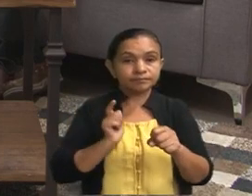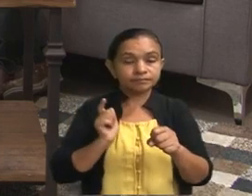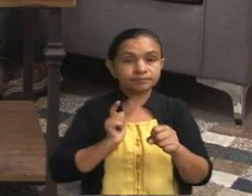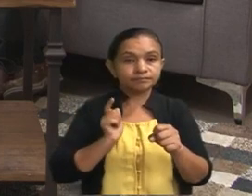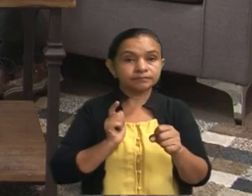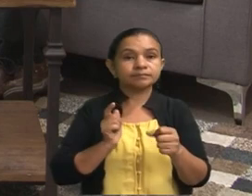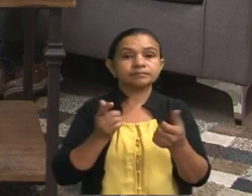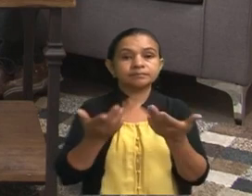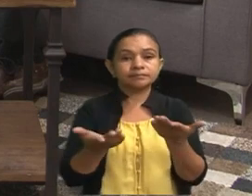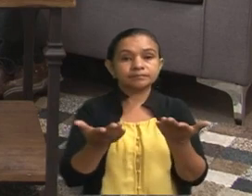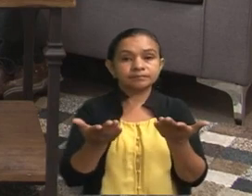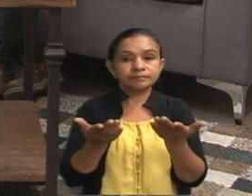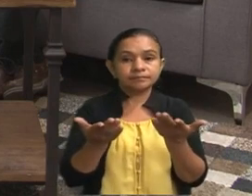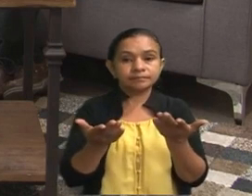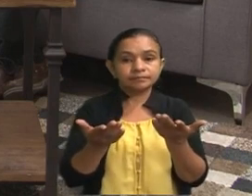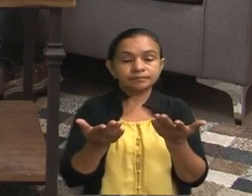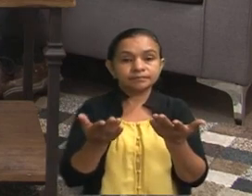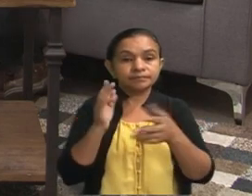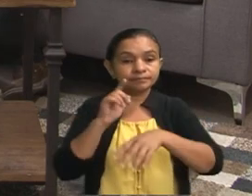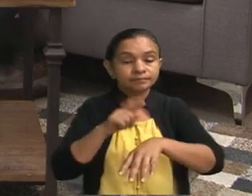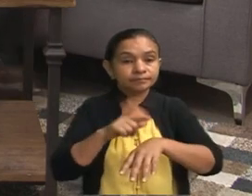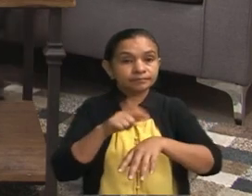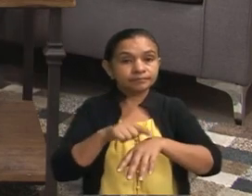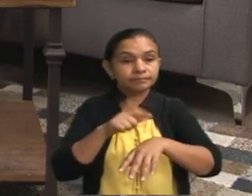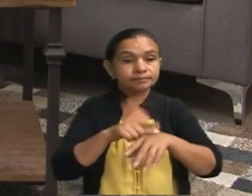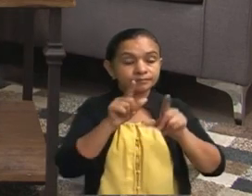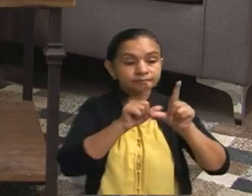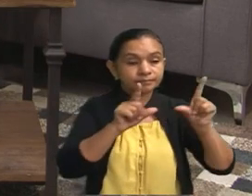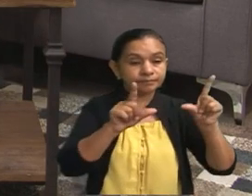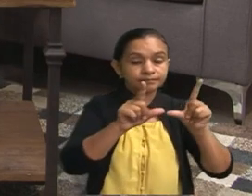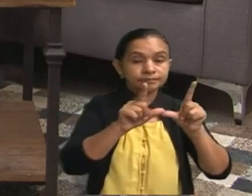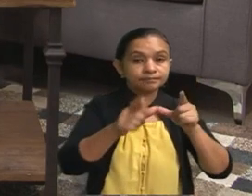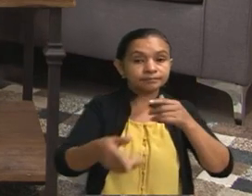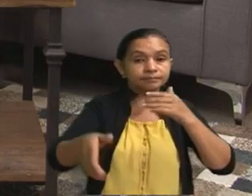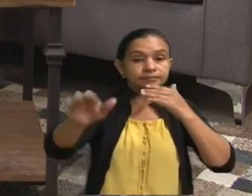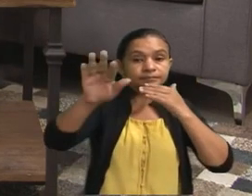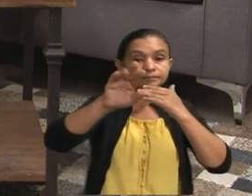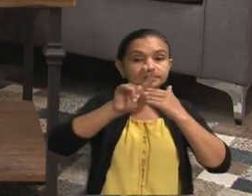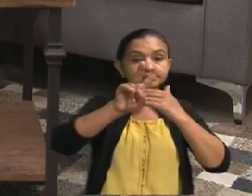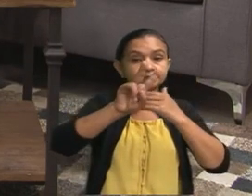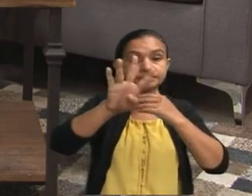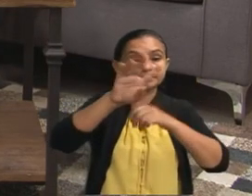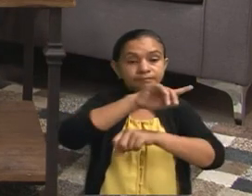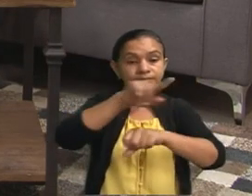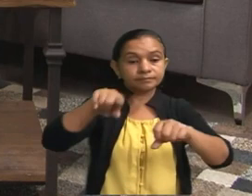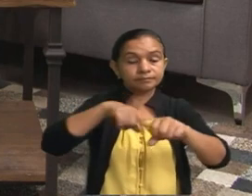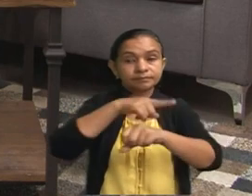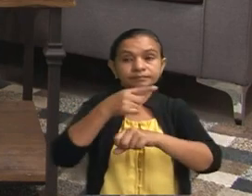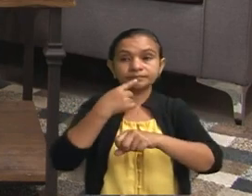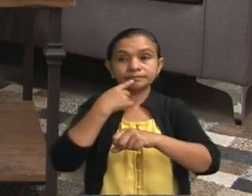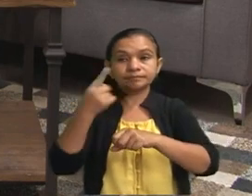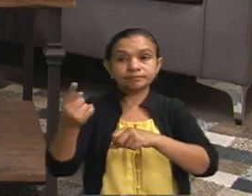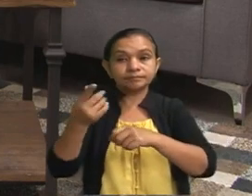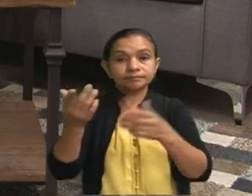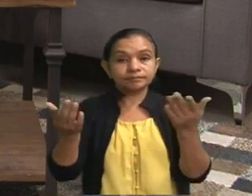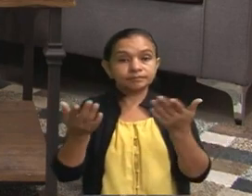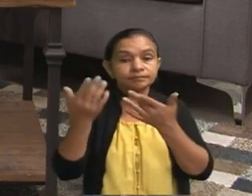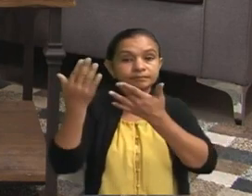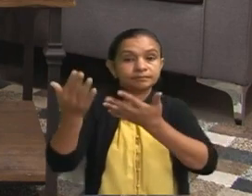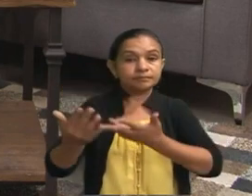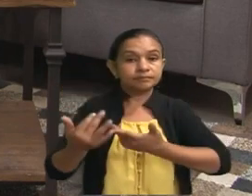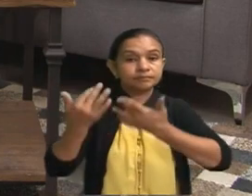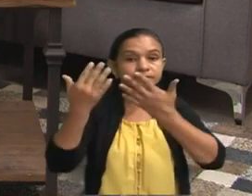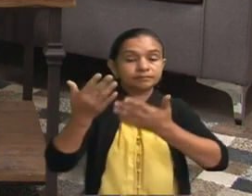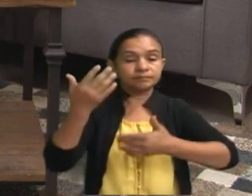mínimo, ¿verdad?, de condiciones para mientras pasa esas 24 horas que él mencionaba, ¿verdad?, de